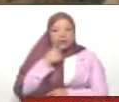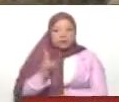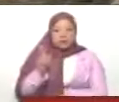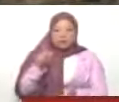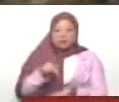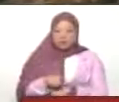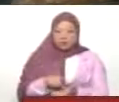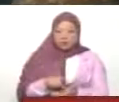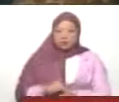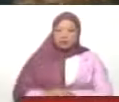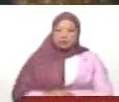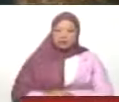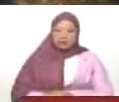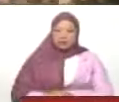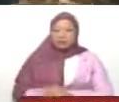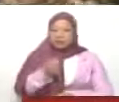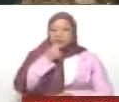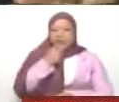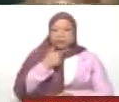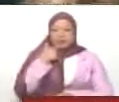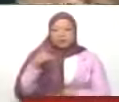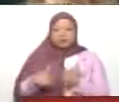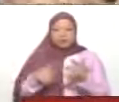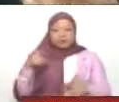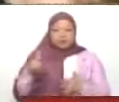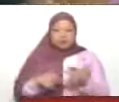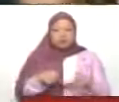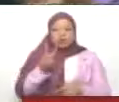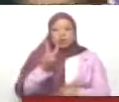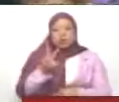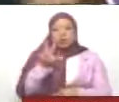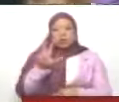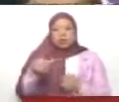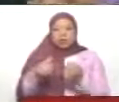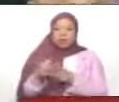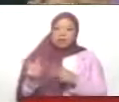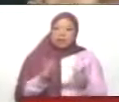participación en esa jornada del 2 y 3 de marzo.